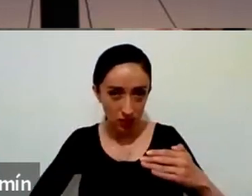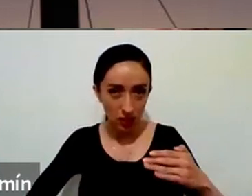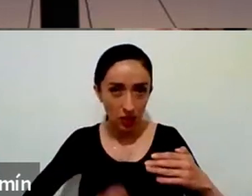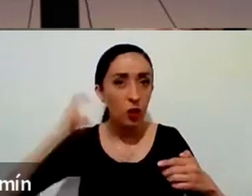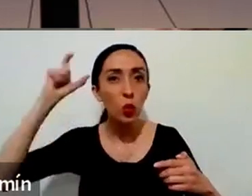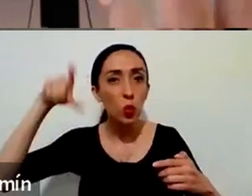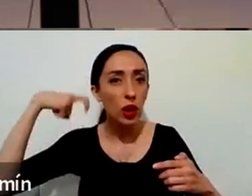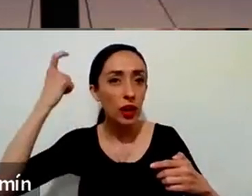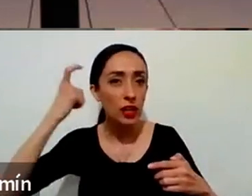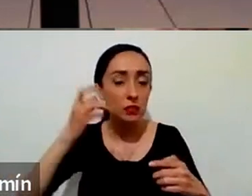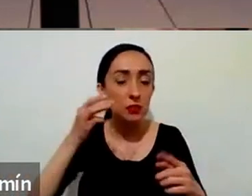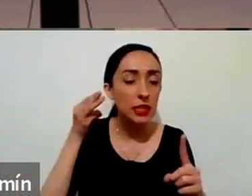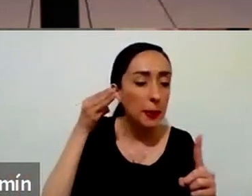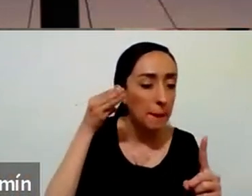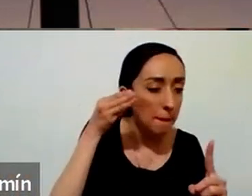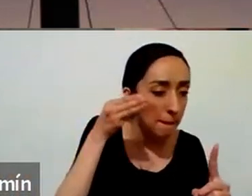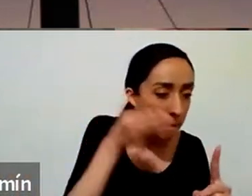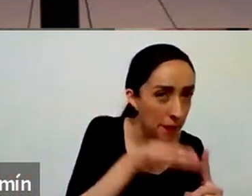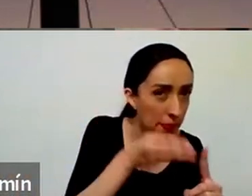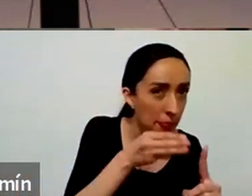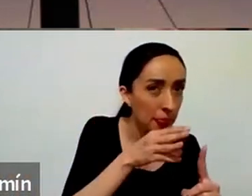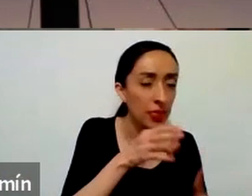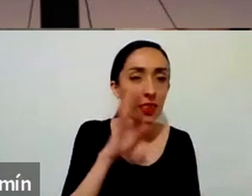Dios para que tengamos una vida plena.